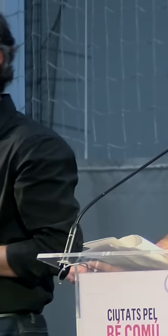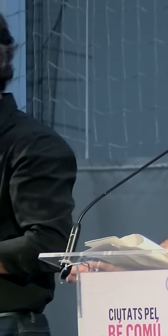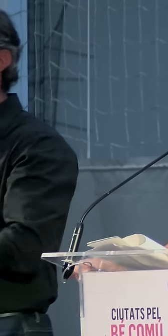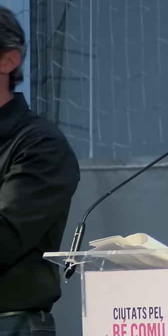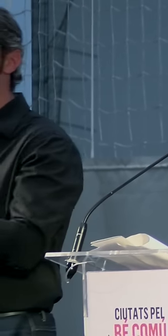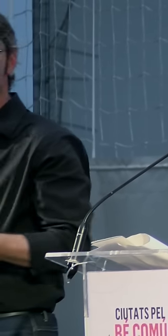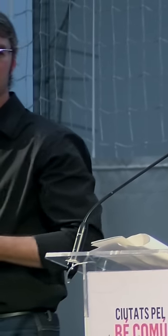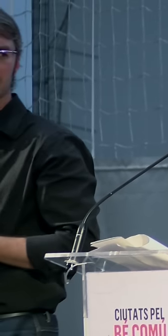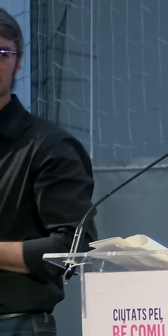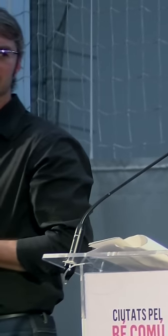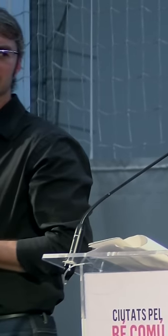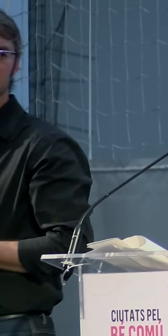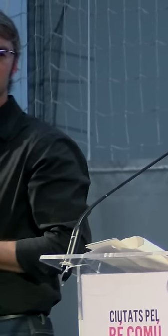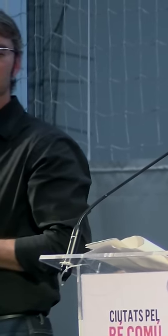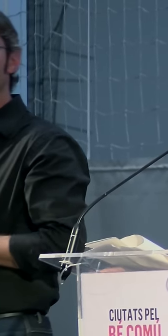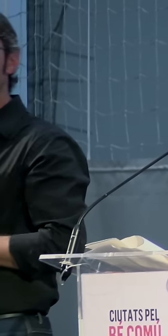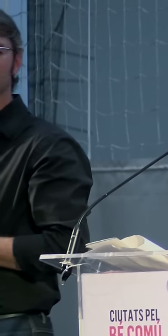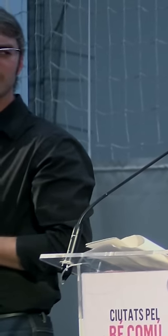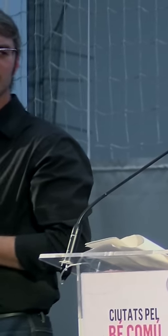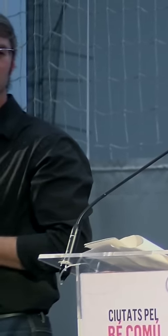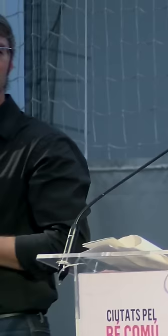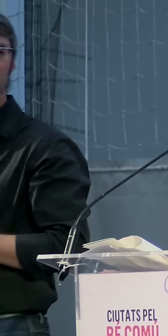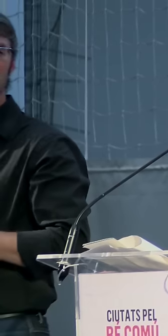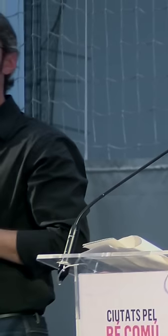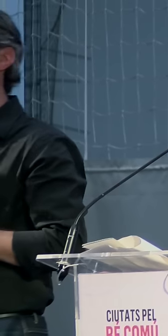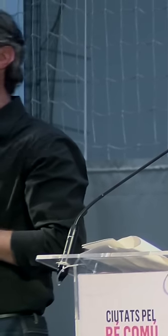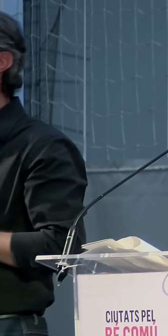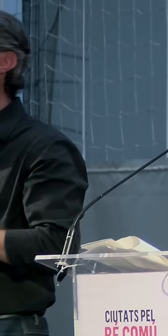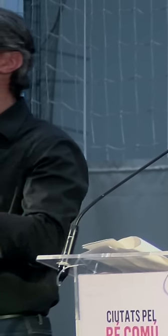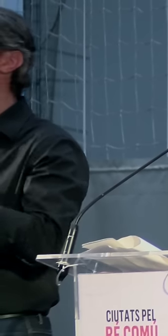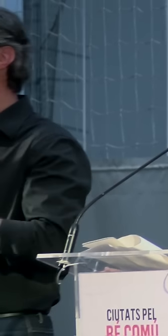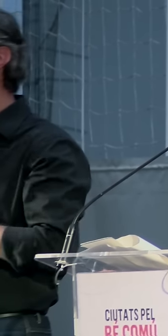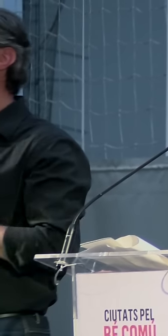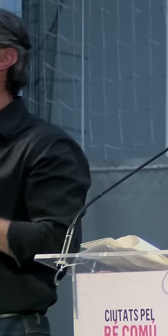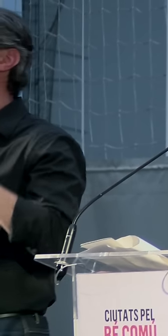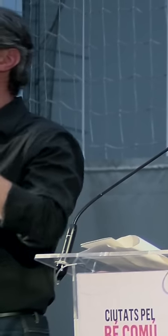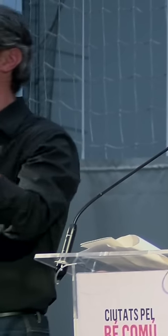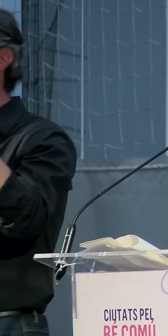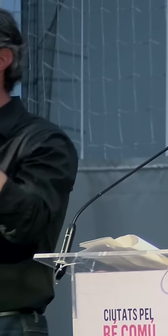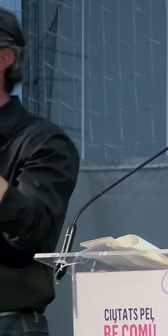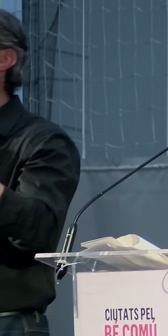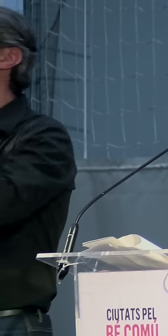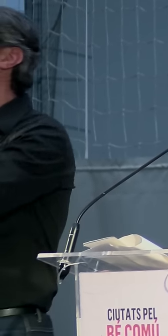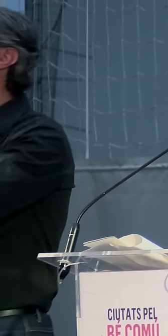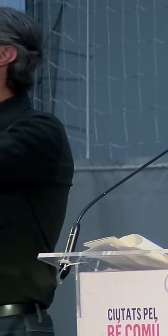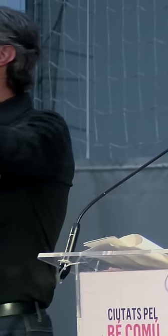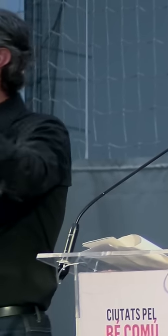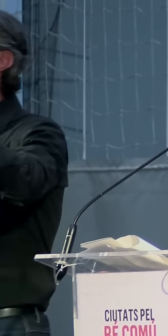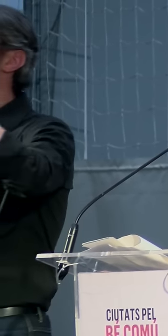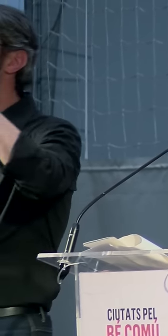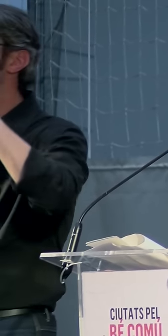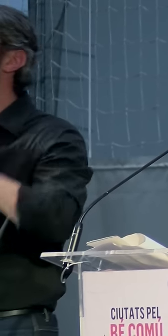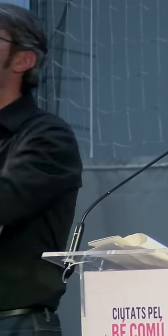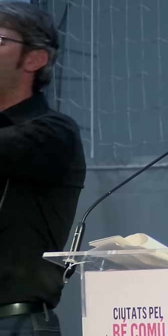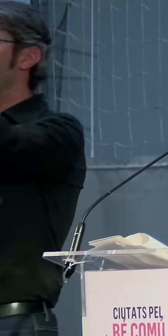Bienvenida a la ciudad que en los duros años 30 escribía en las paredes «Defensar Madrid es